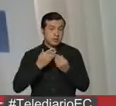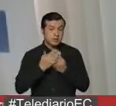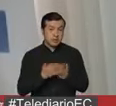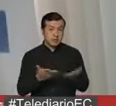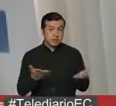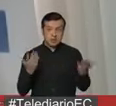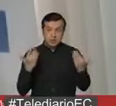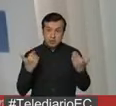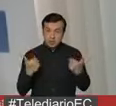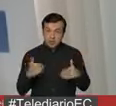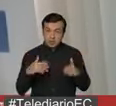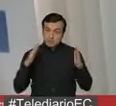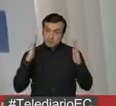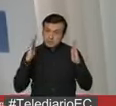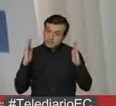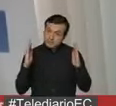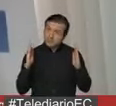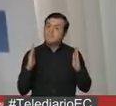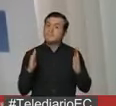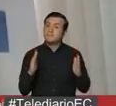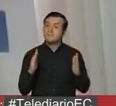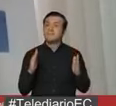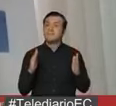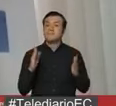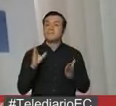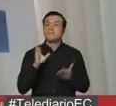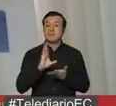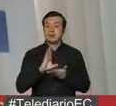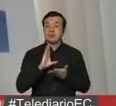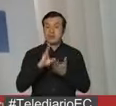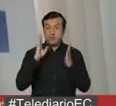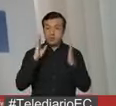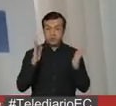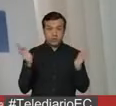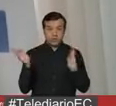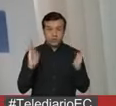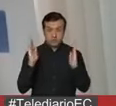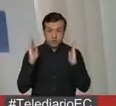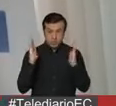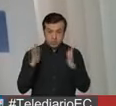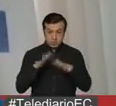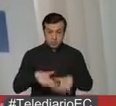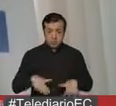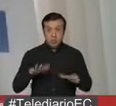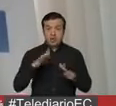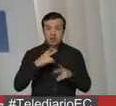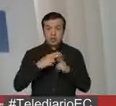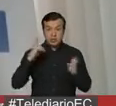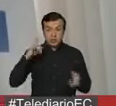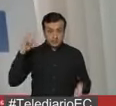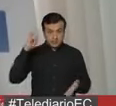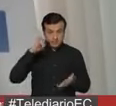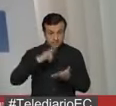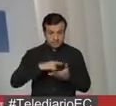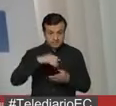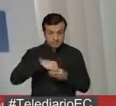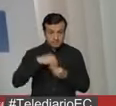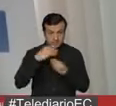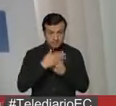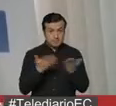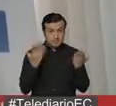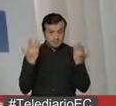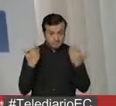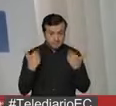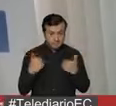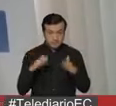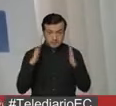también es el centro de atención temporal en el Bicentenario de esta manera para